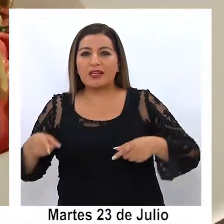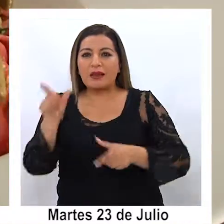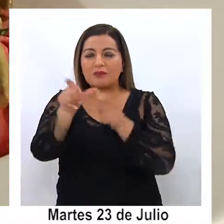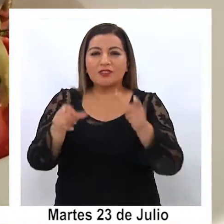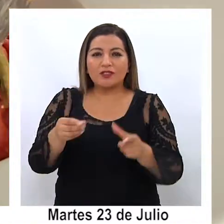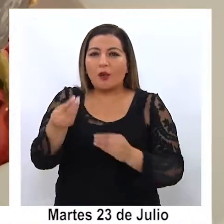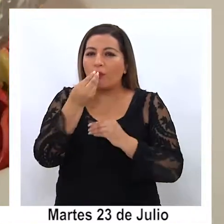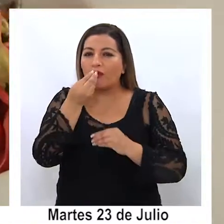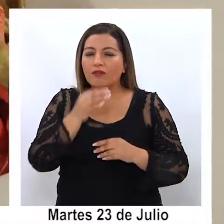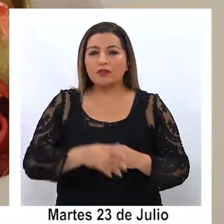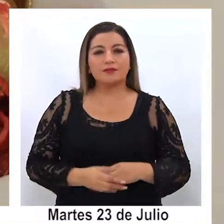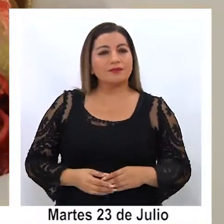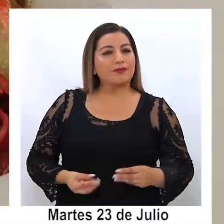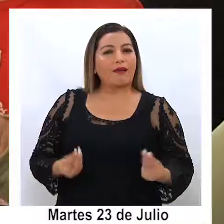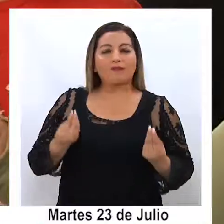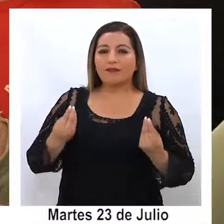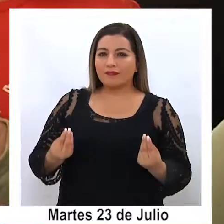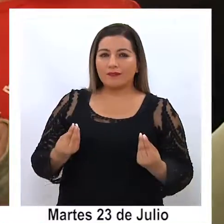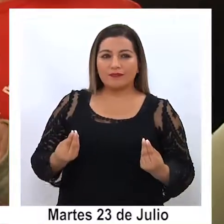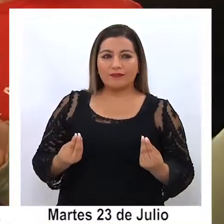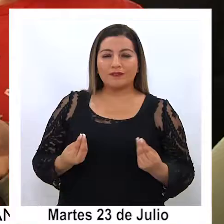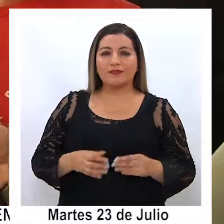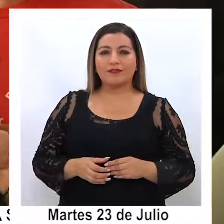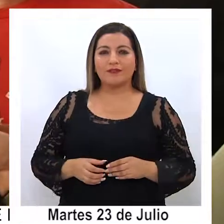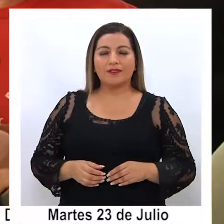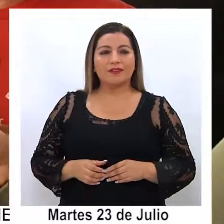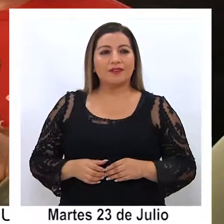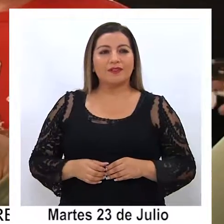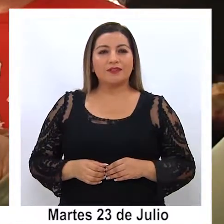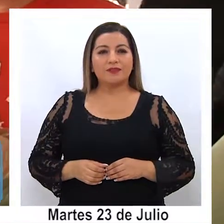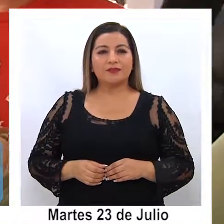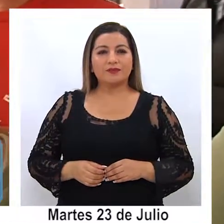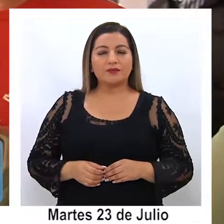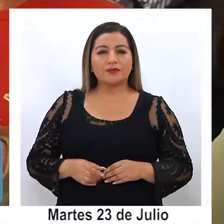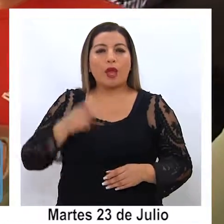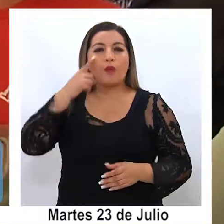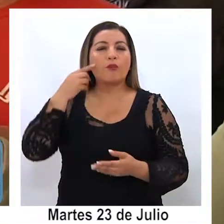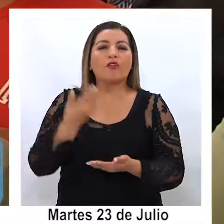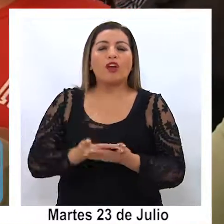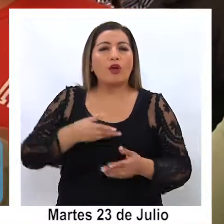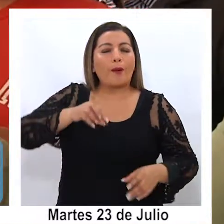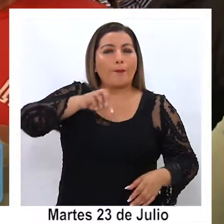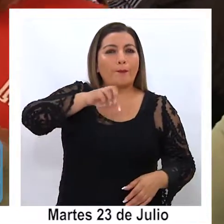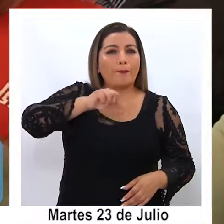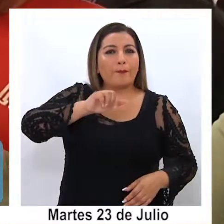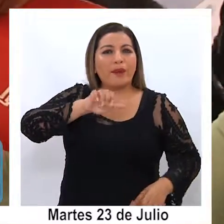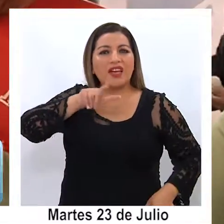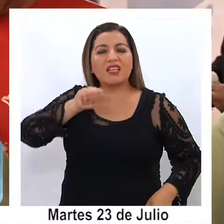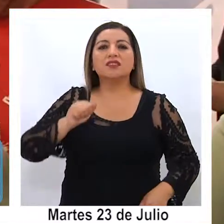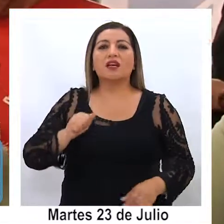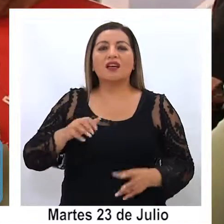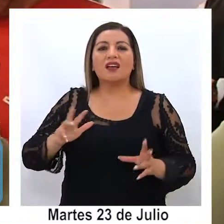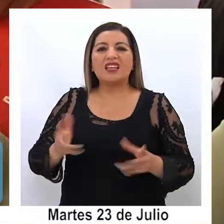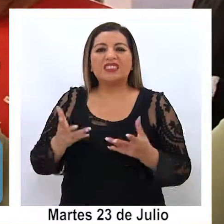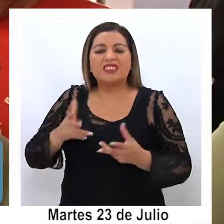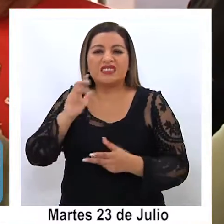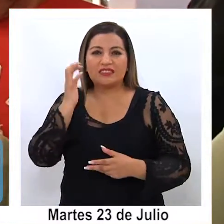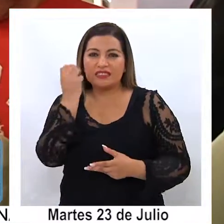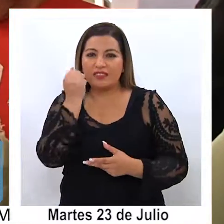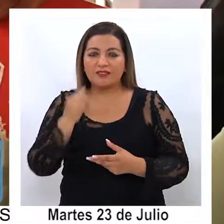visitantes. Excelente, exquisito, he probado paella, ceviche,